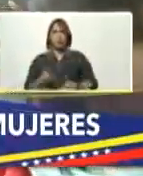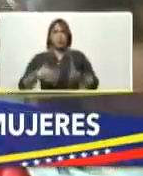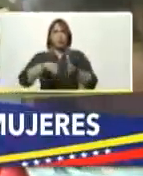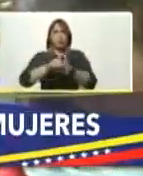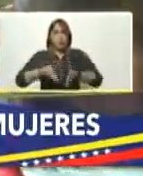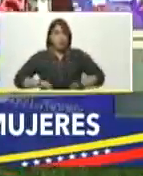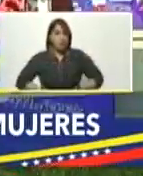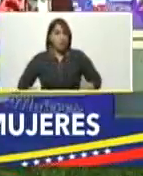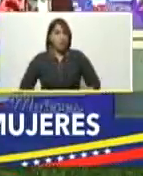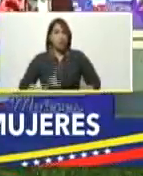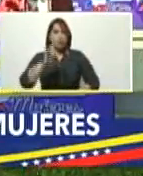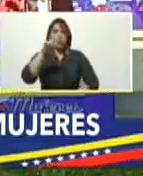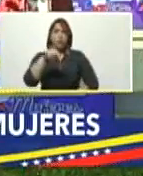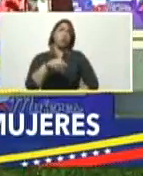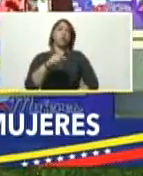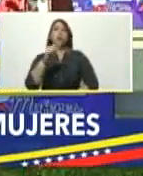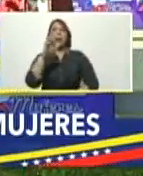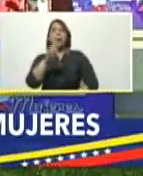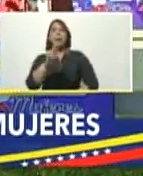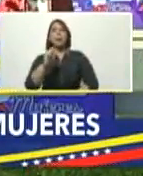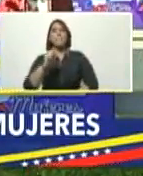Renacimiento en R mayúscula